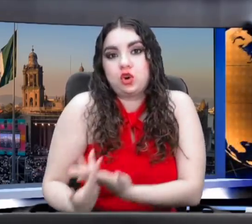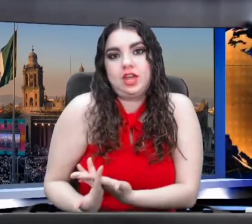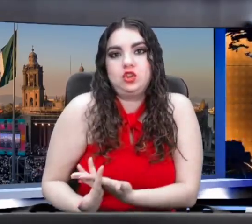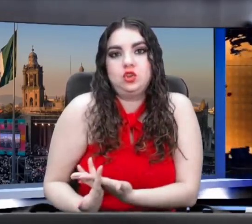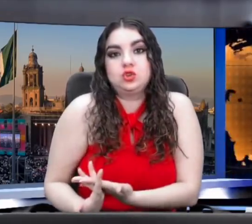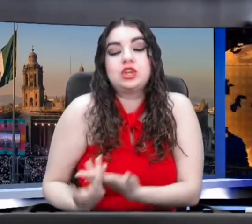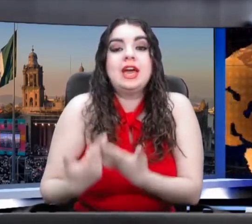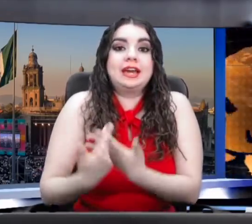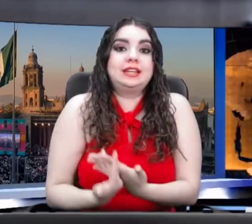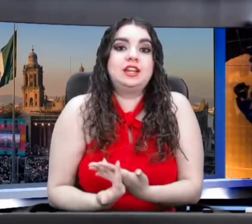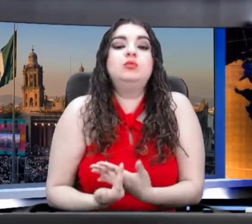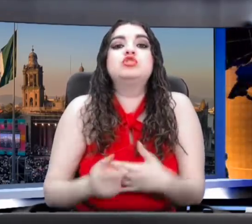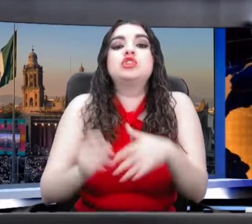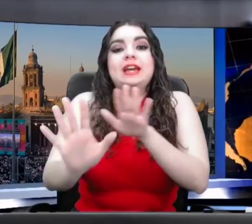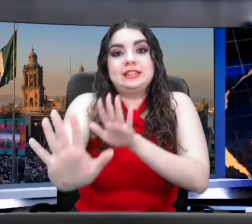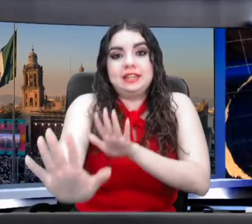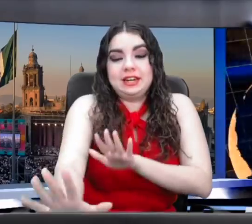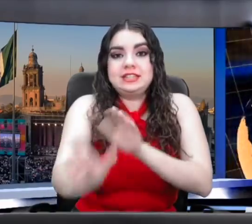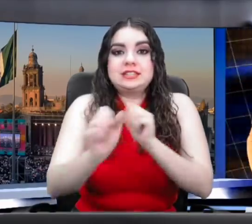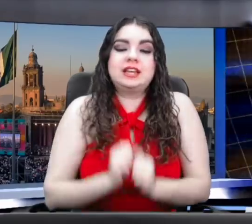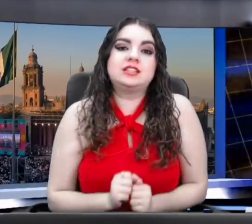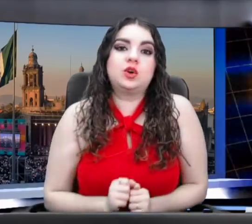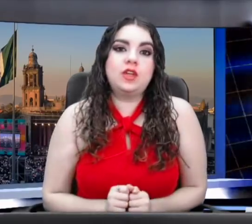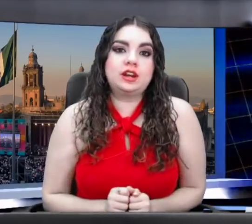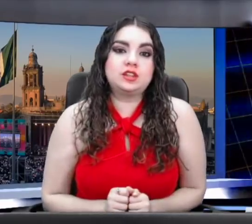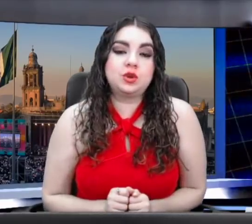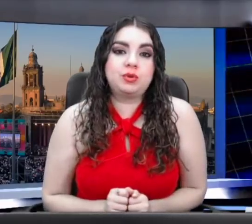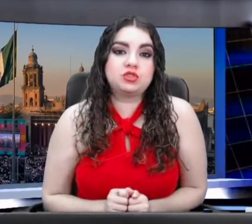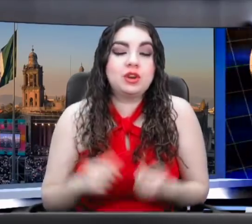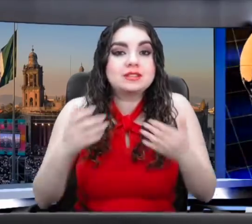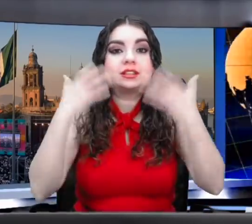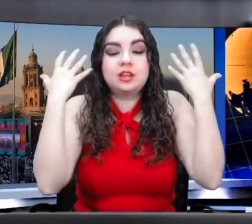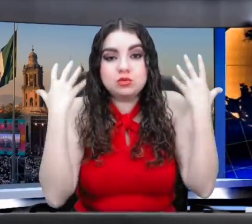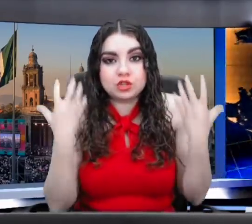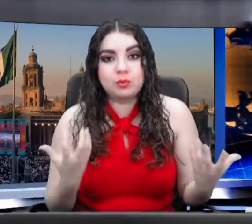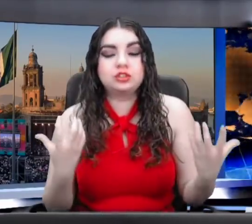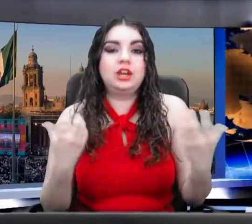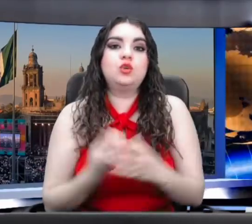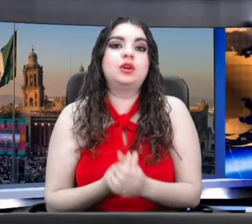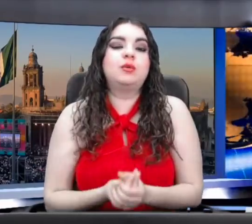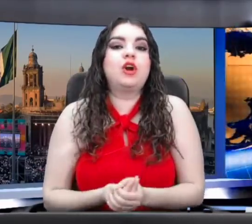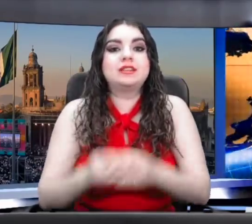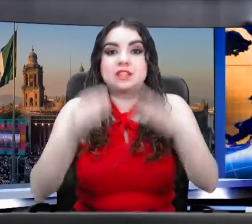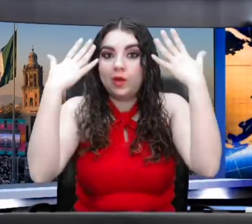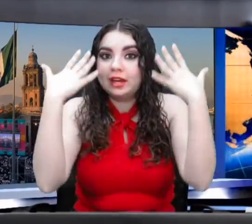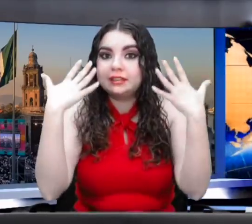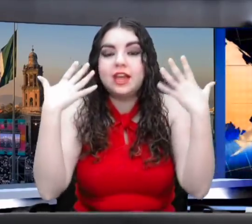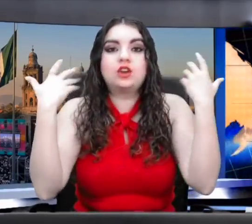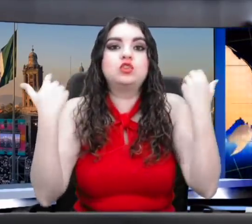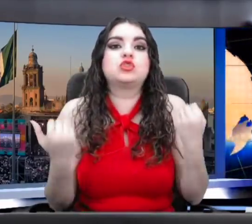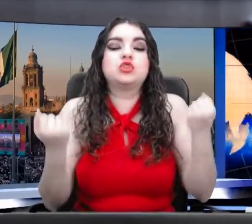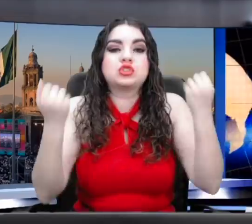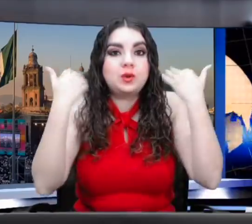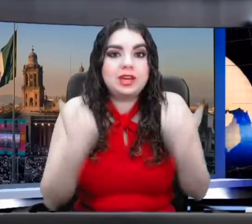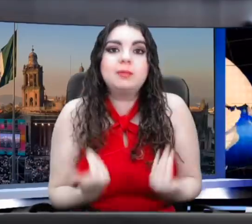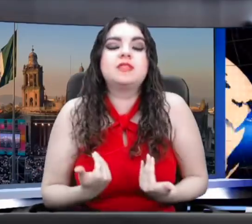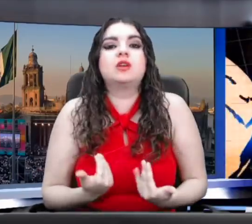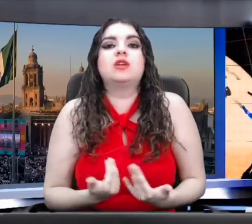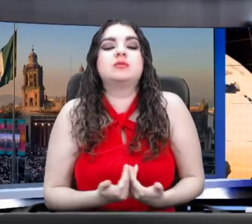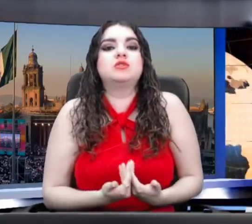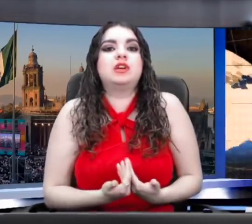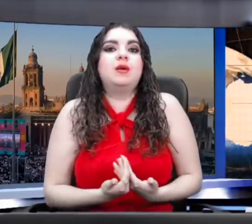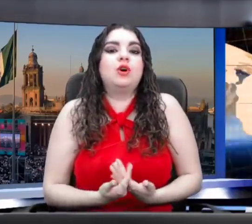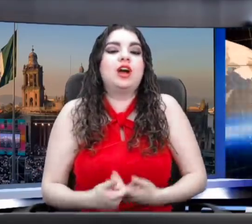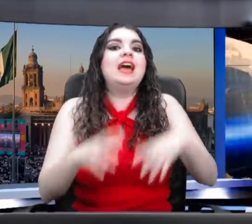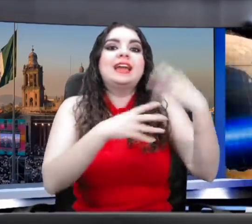mexicanos, recordándonos que tenemos que tener distancia con el resto de personas, que tenemos que portar cubrebocas, que no hay que tallarnos ojos, que no hay que